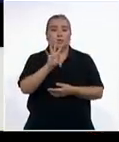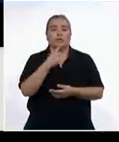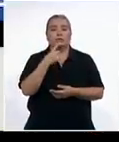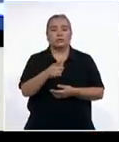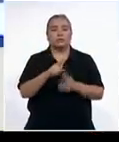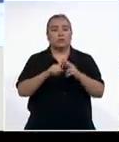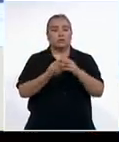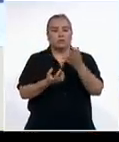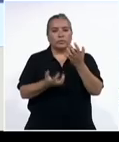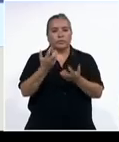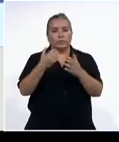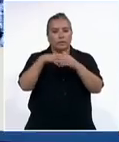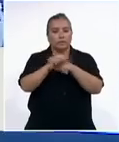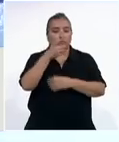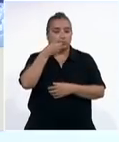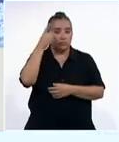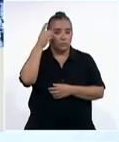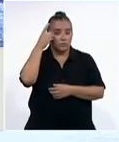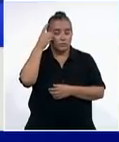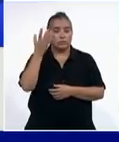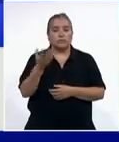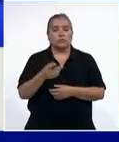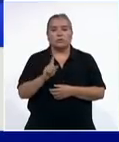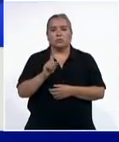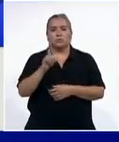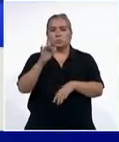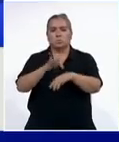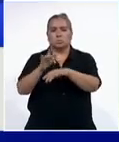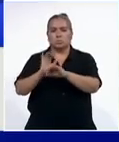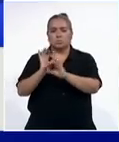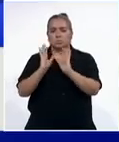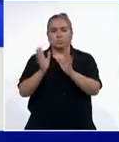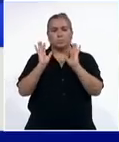se habría iniciado dentro de un dormitorio y que no se habría manipulado la escena.